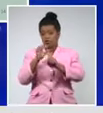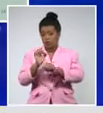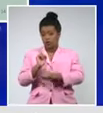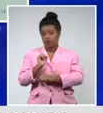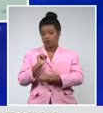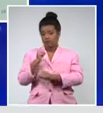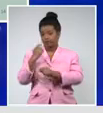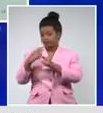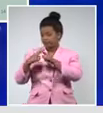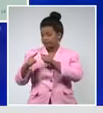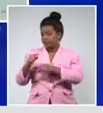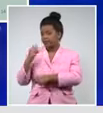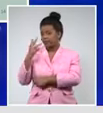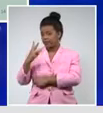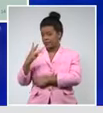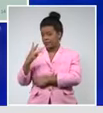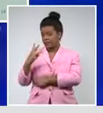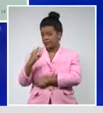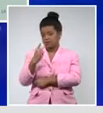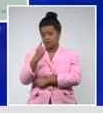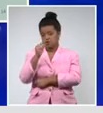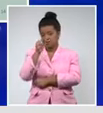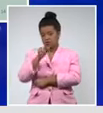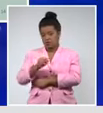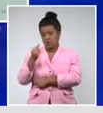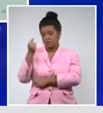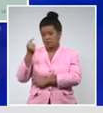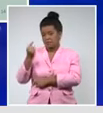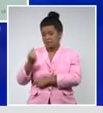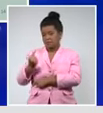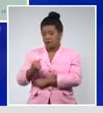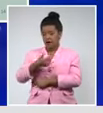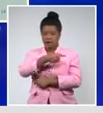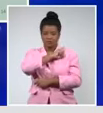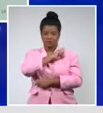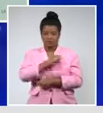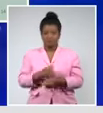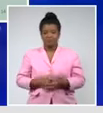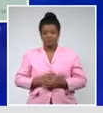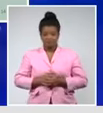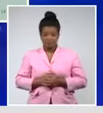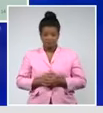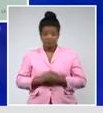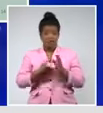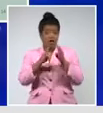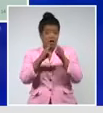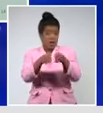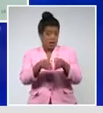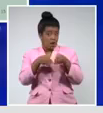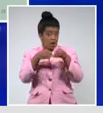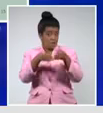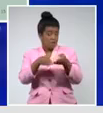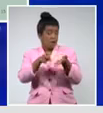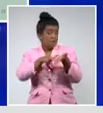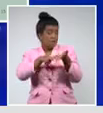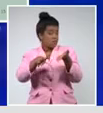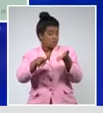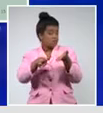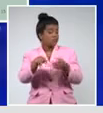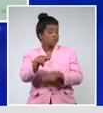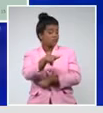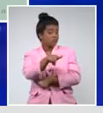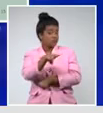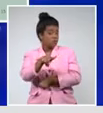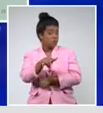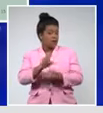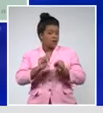se confirma un caso autóctono en el día de ayer. Granma es una provincia que también